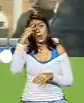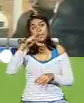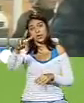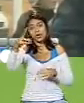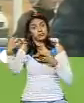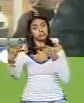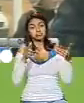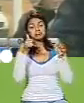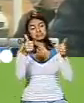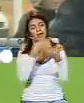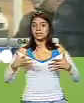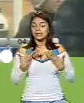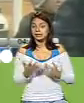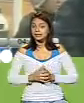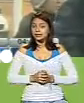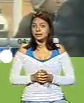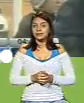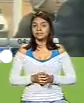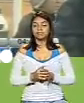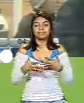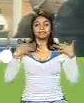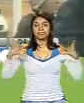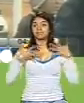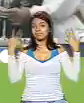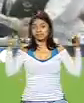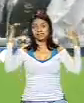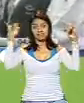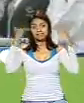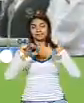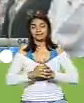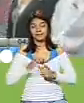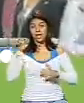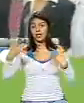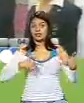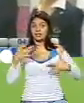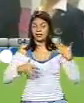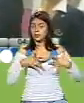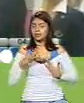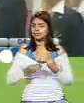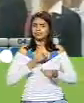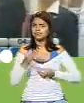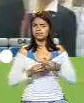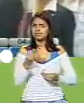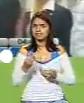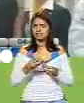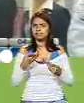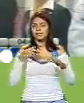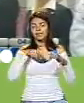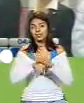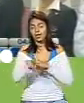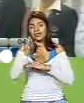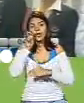ha recibido y nos ha acogido con recibimiento, una gran celebración. Este acto emblemático fue hecho en el